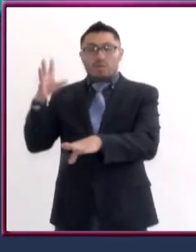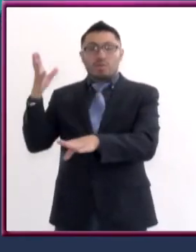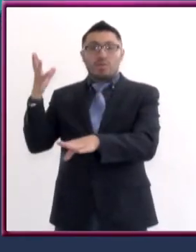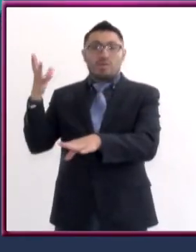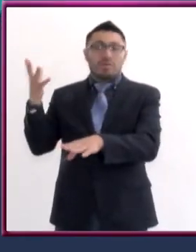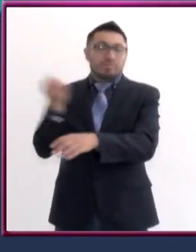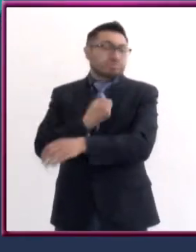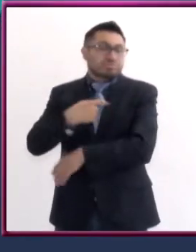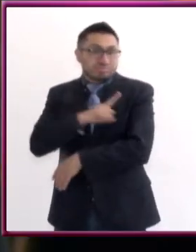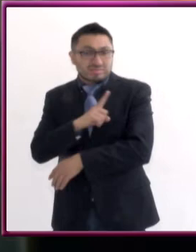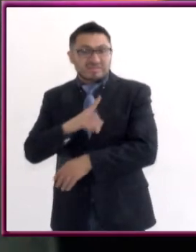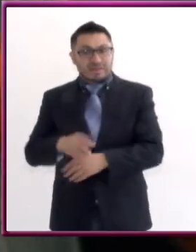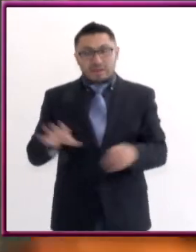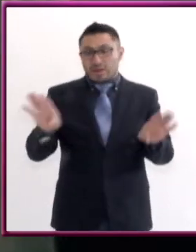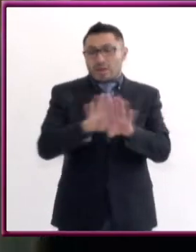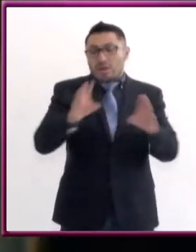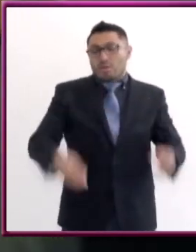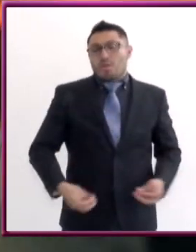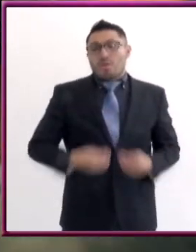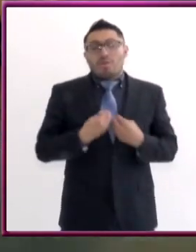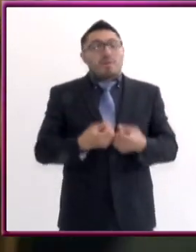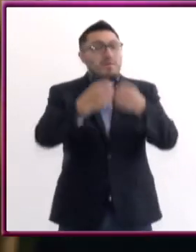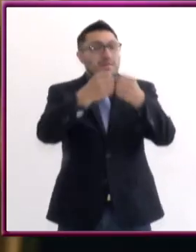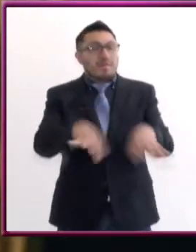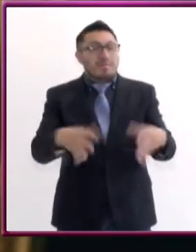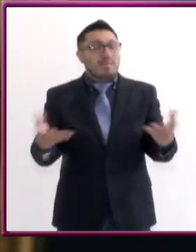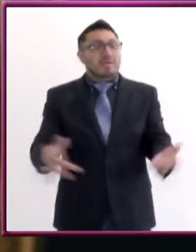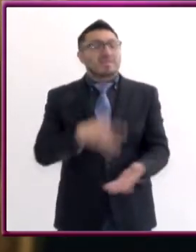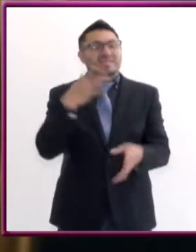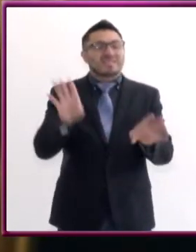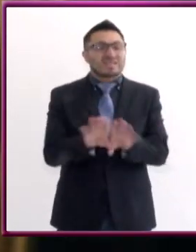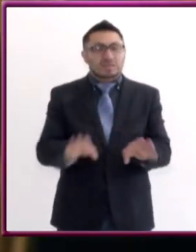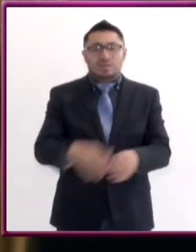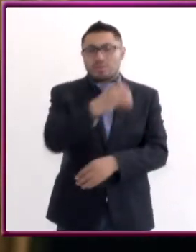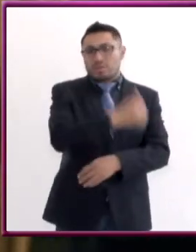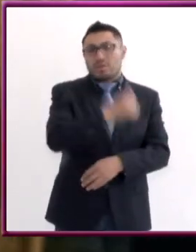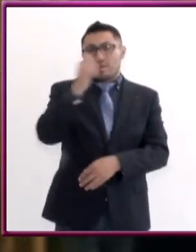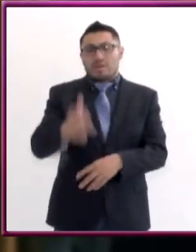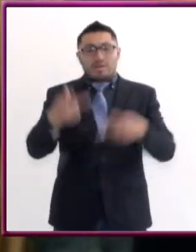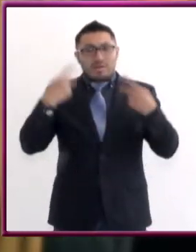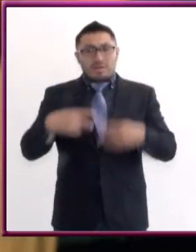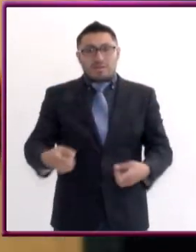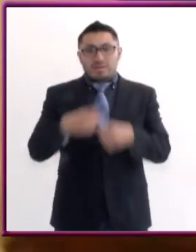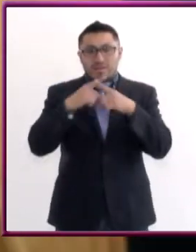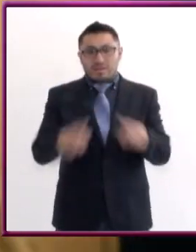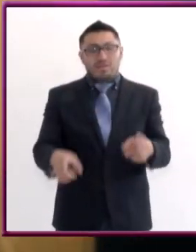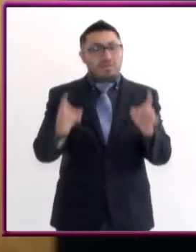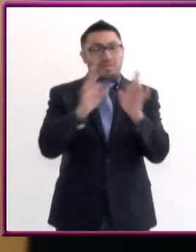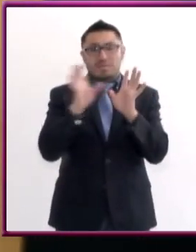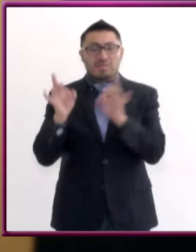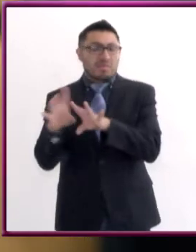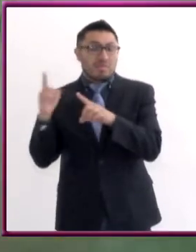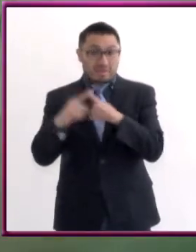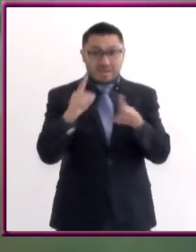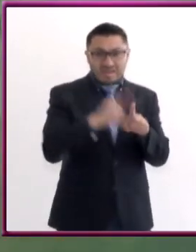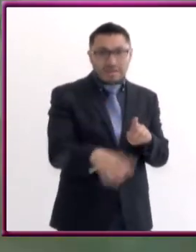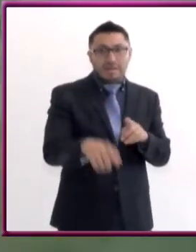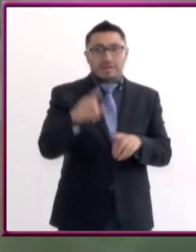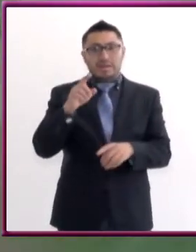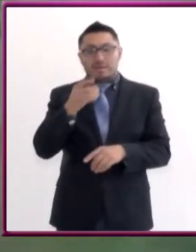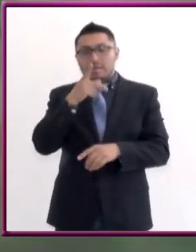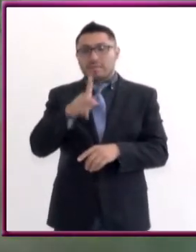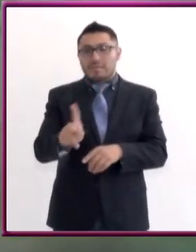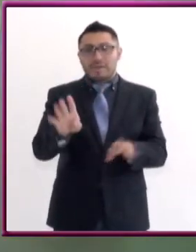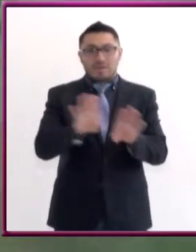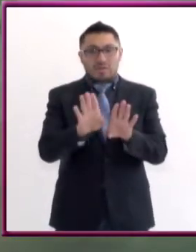la restauración. ¿Cómo vivimos las pérdidas? Es diferente para cada persona y para cada situación, aunque en